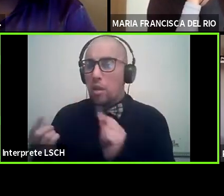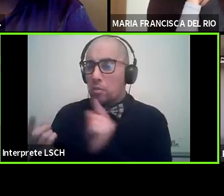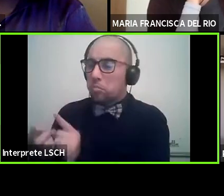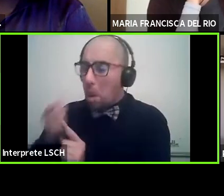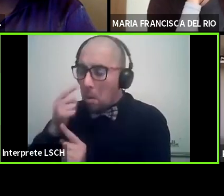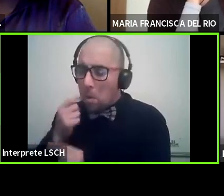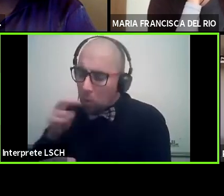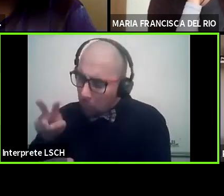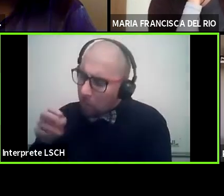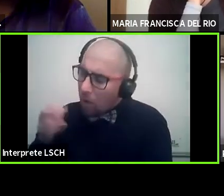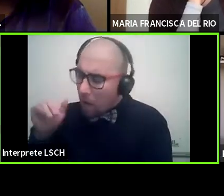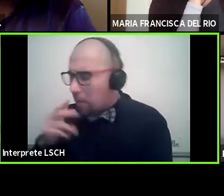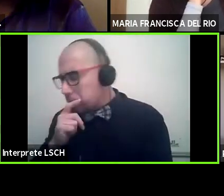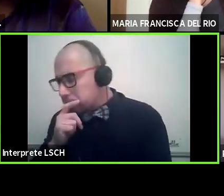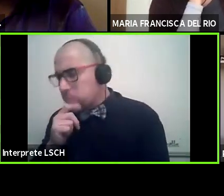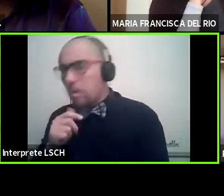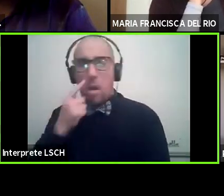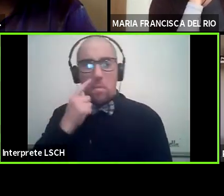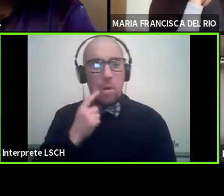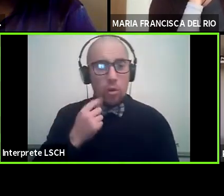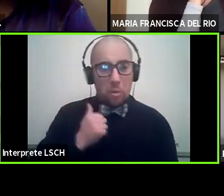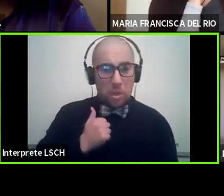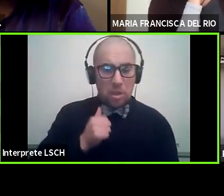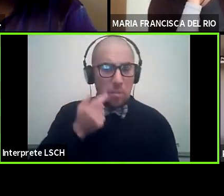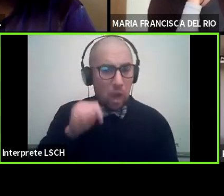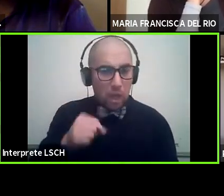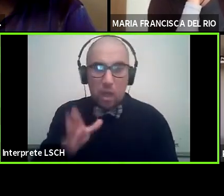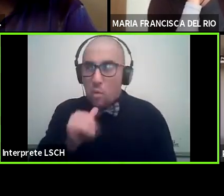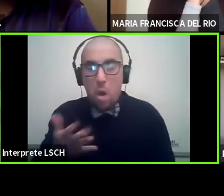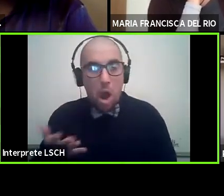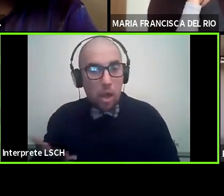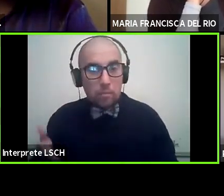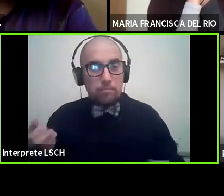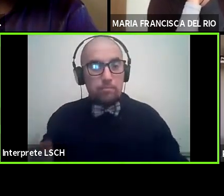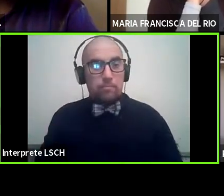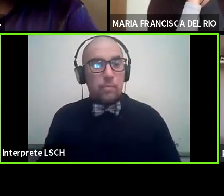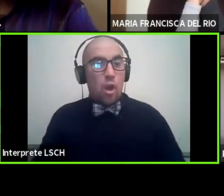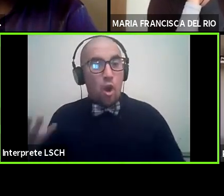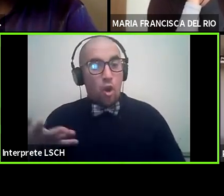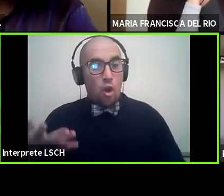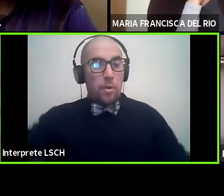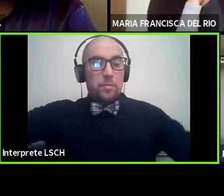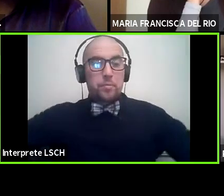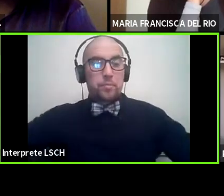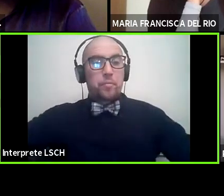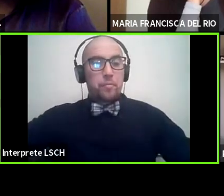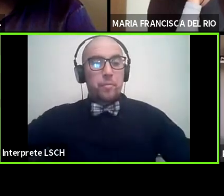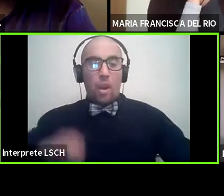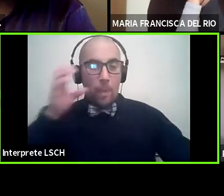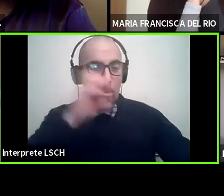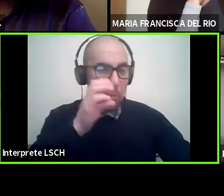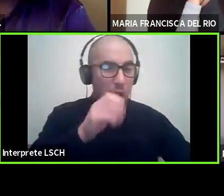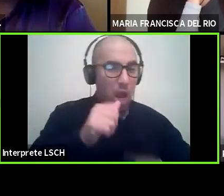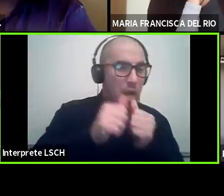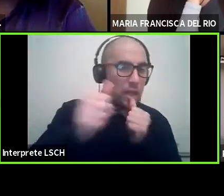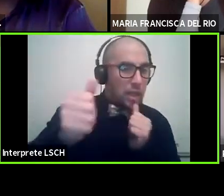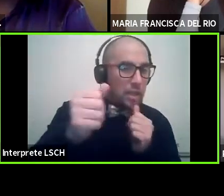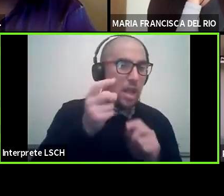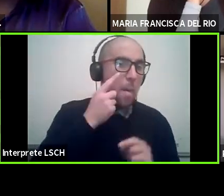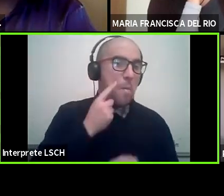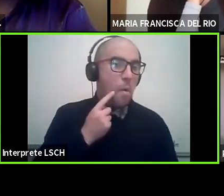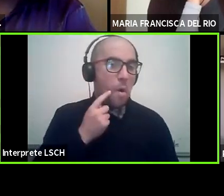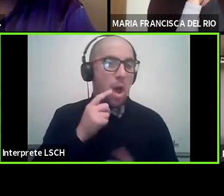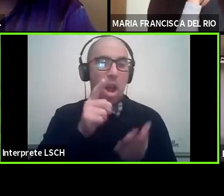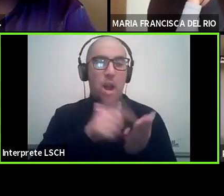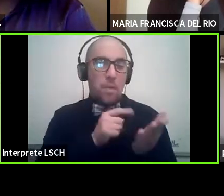en la interacción, ¿cierto? Y ahora eso no fue posible, ¿no? Entonces, eventualmente era arreglárselas a la distancia, ¿cierto? Con un montón